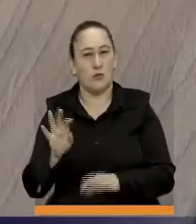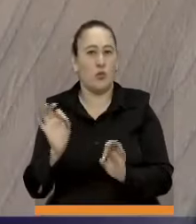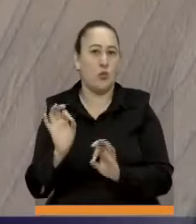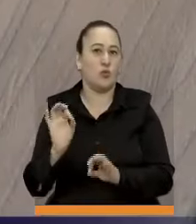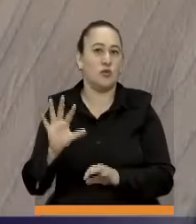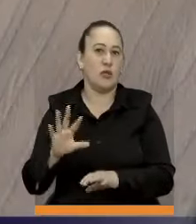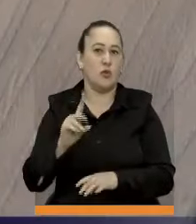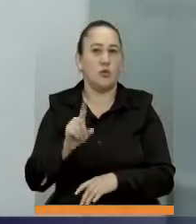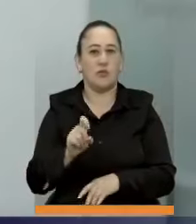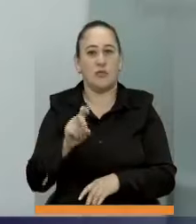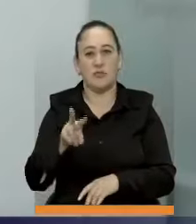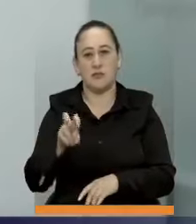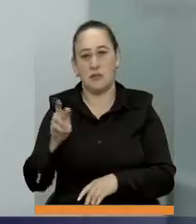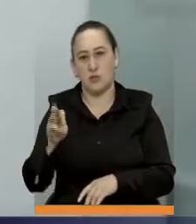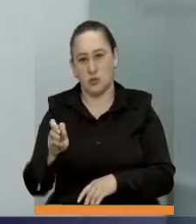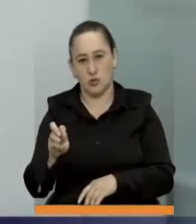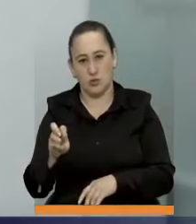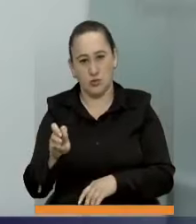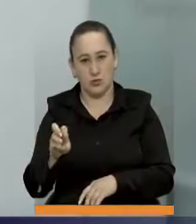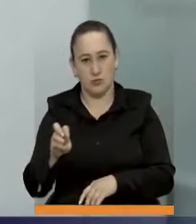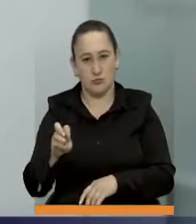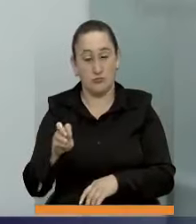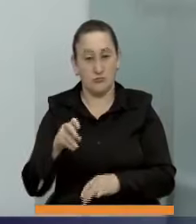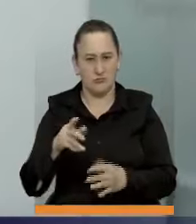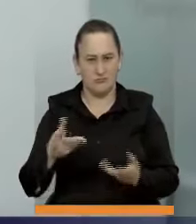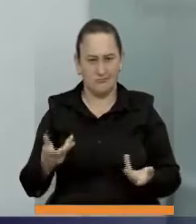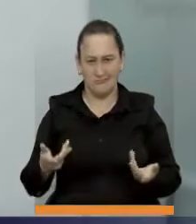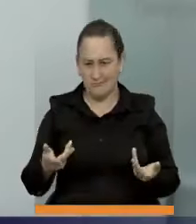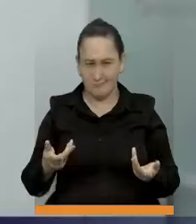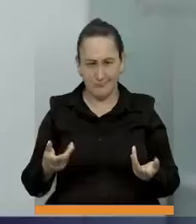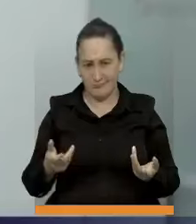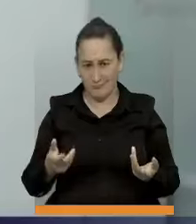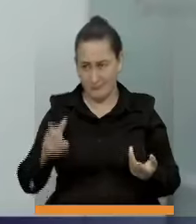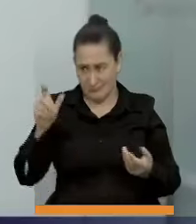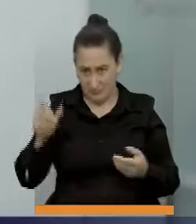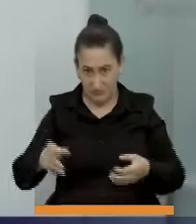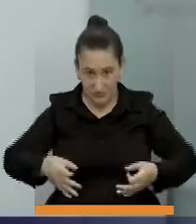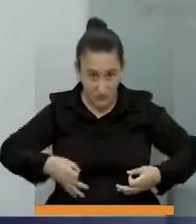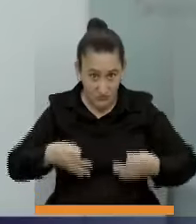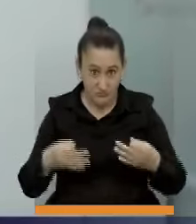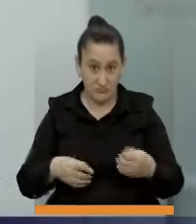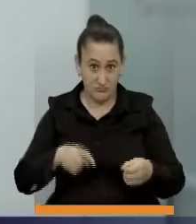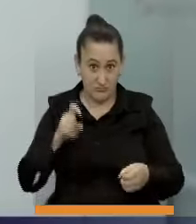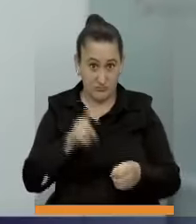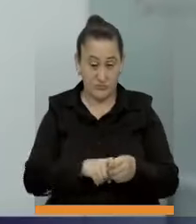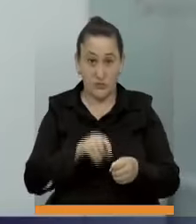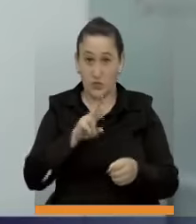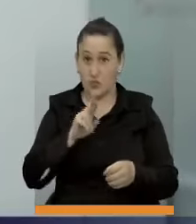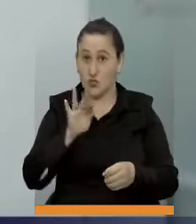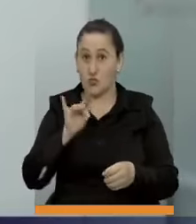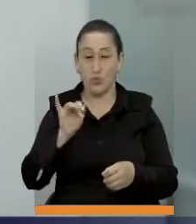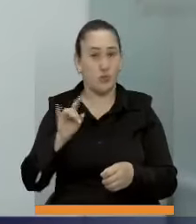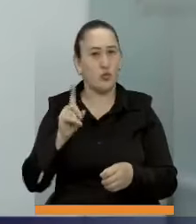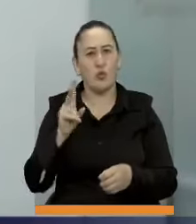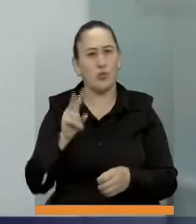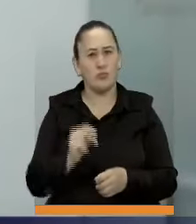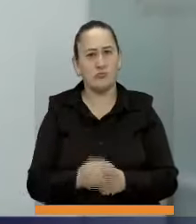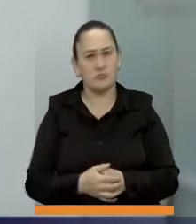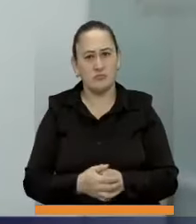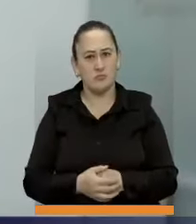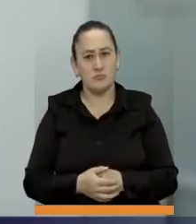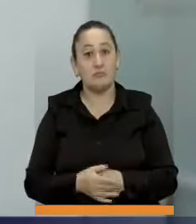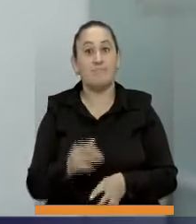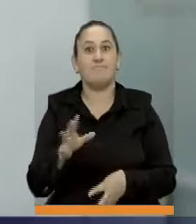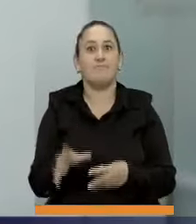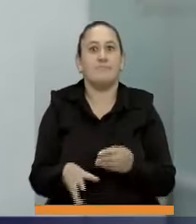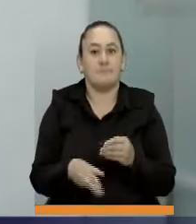5, 6, 7, 8. Son personas que no están registradas en el RUT, pero que además, al